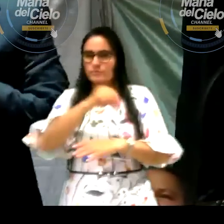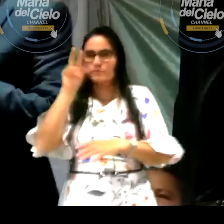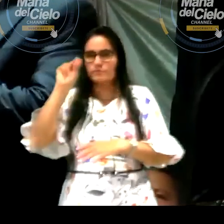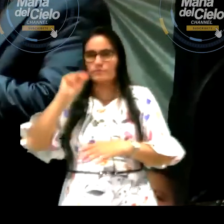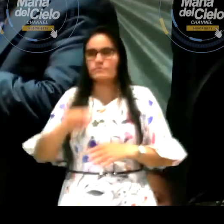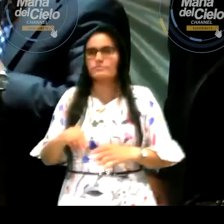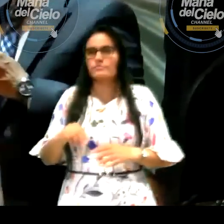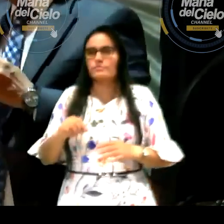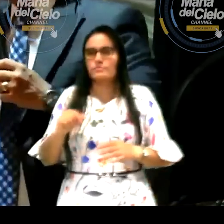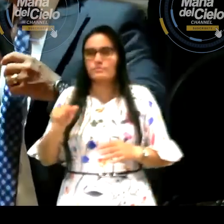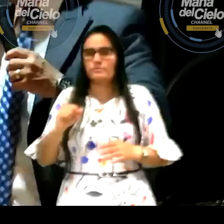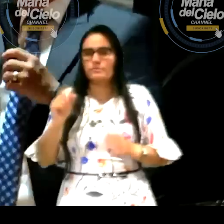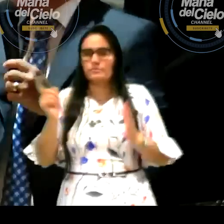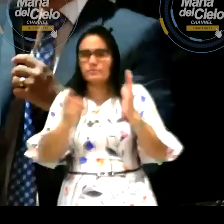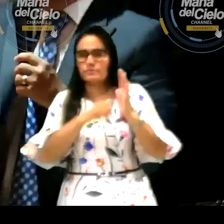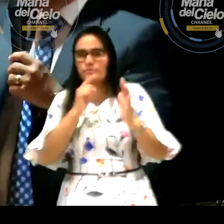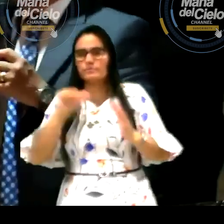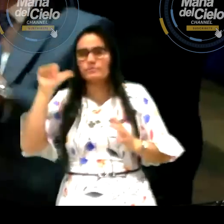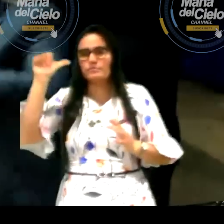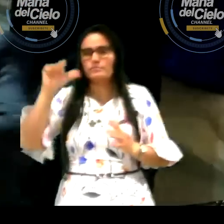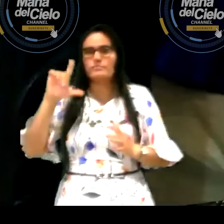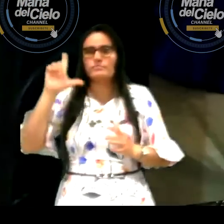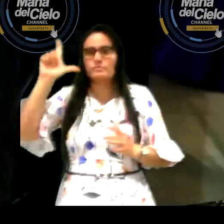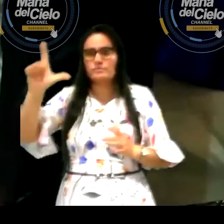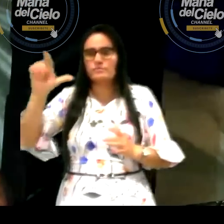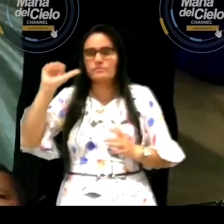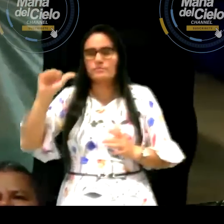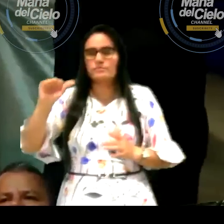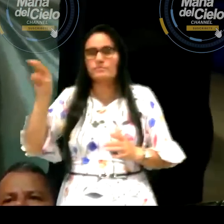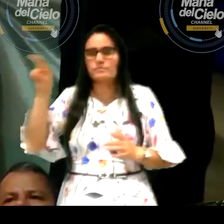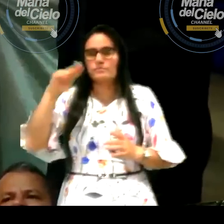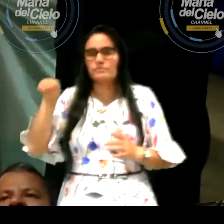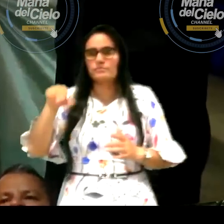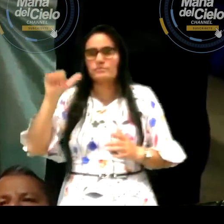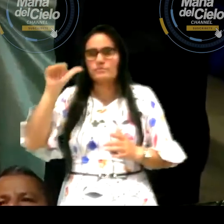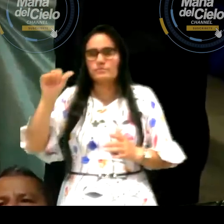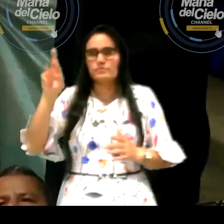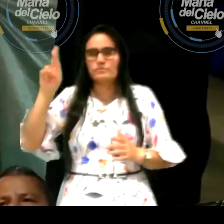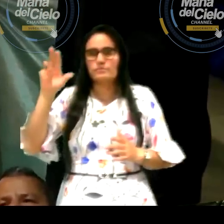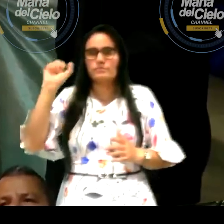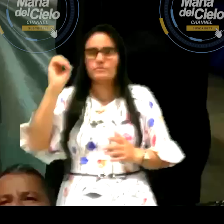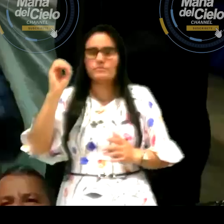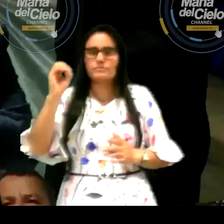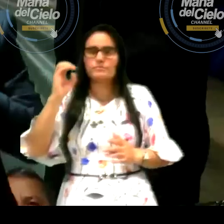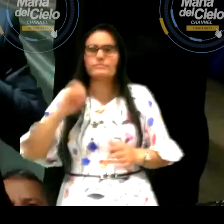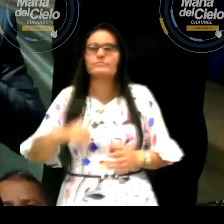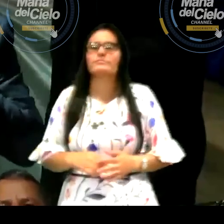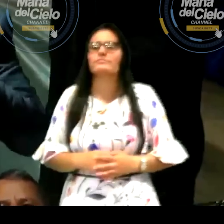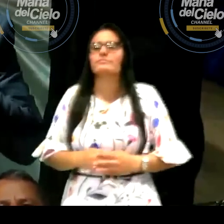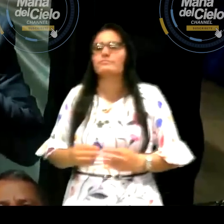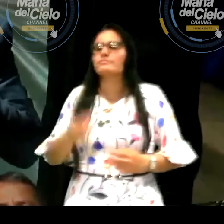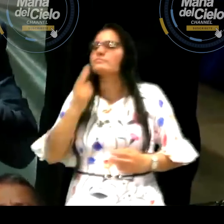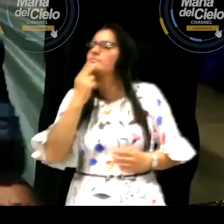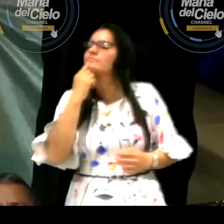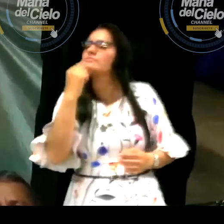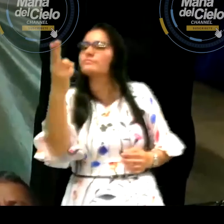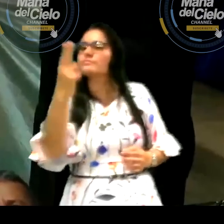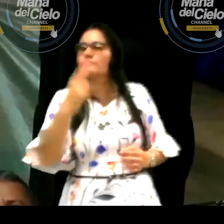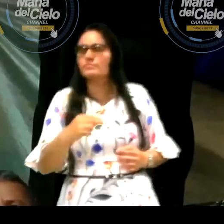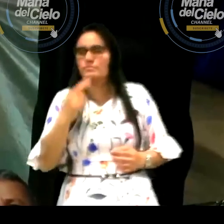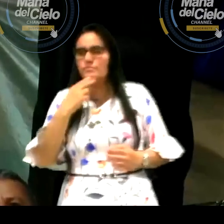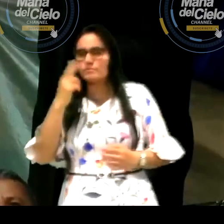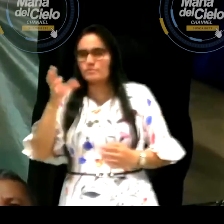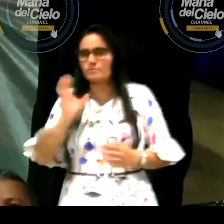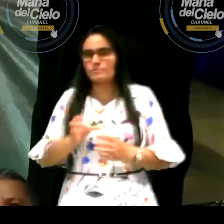Porque si no pronuncia el nombre del muerto, todos se habían levantado. Porque la Biblia dice que Él es la resurrección